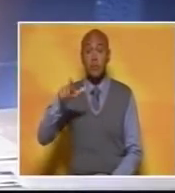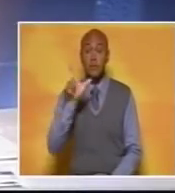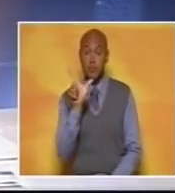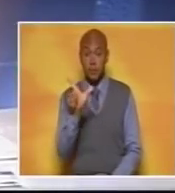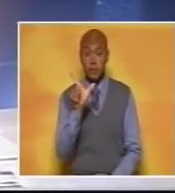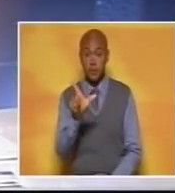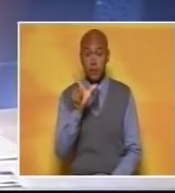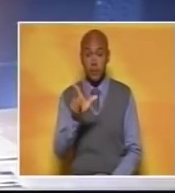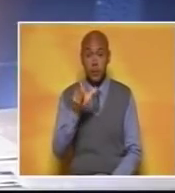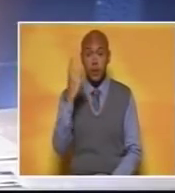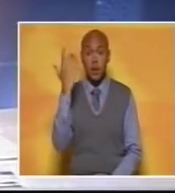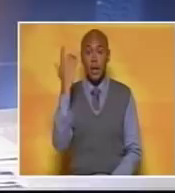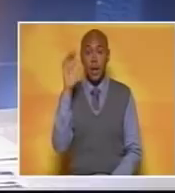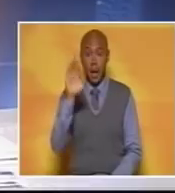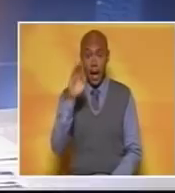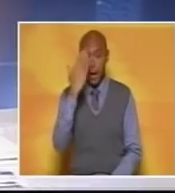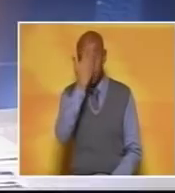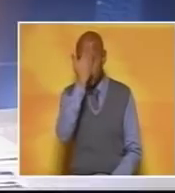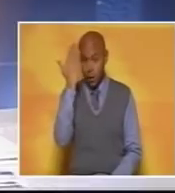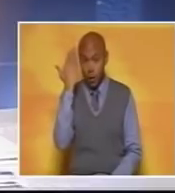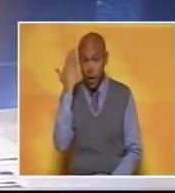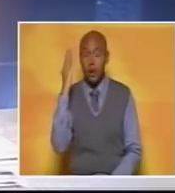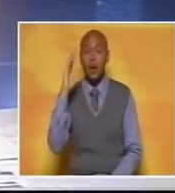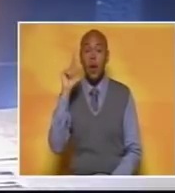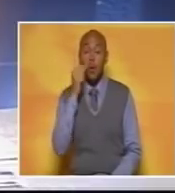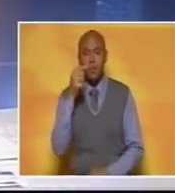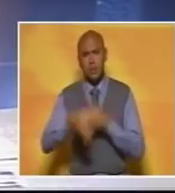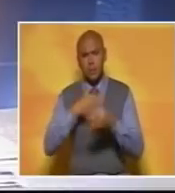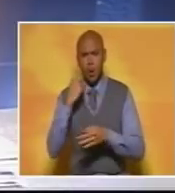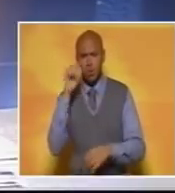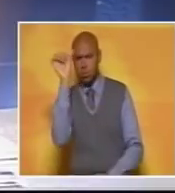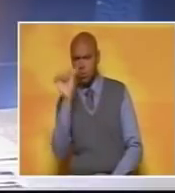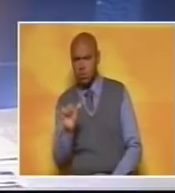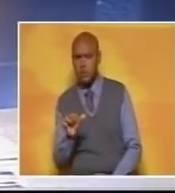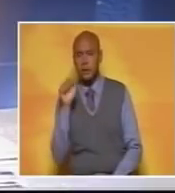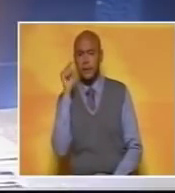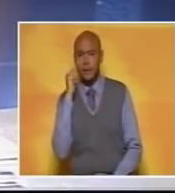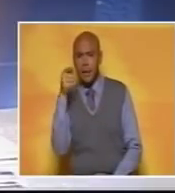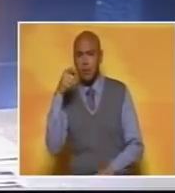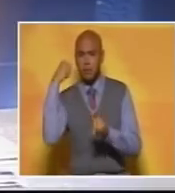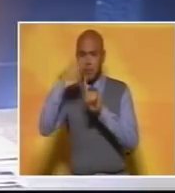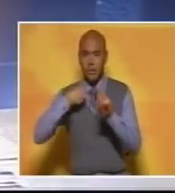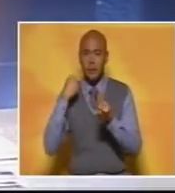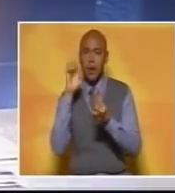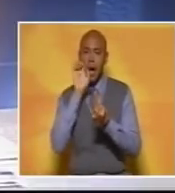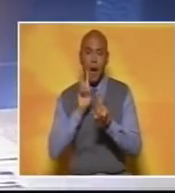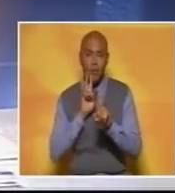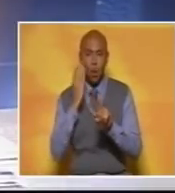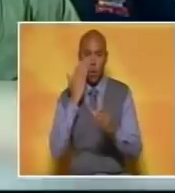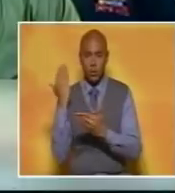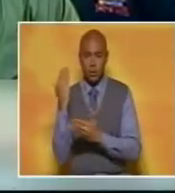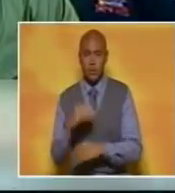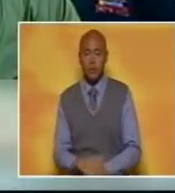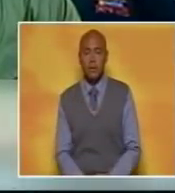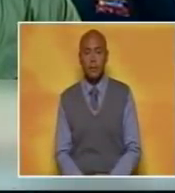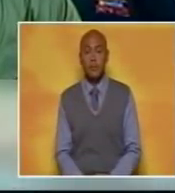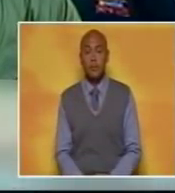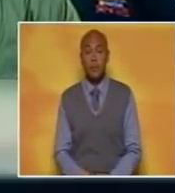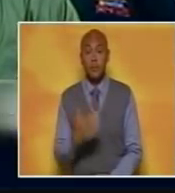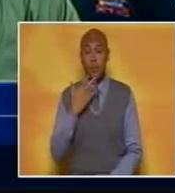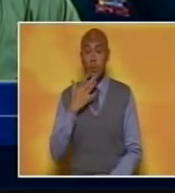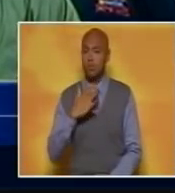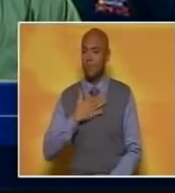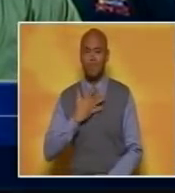de Venezuela, Diosdado Cabello, rechazó lo que denominó el golpe de Estado ejecutado contra Evo Morales en Bolivia.